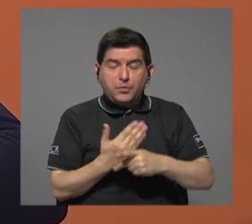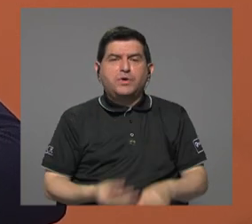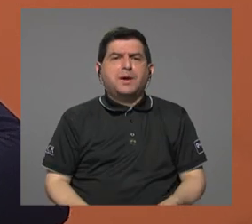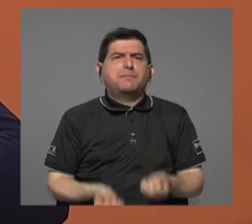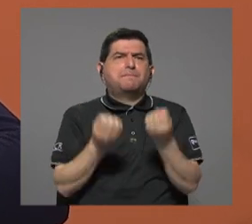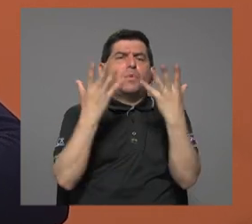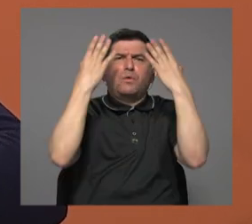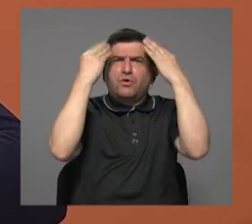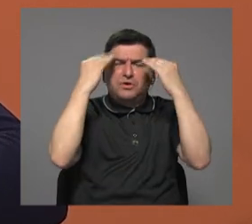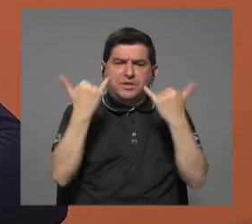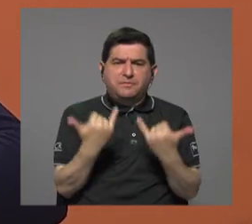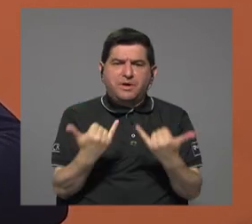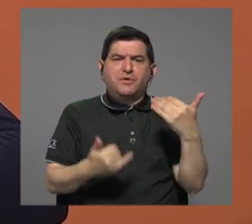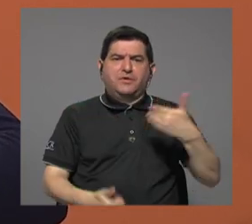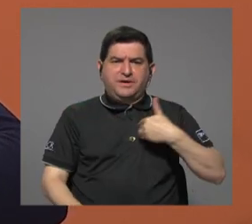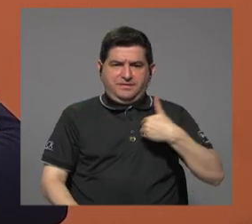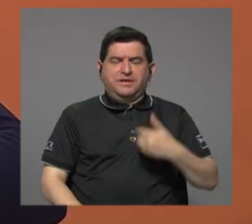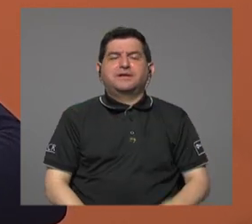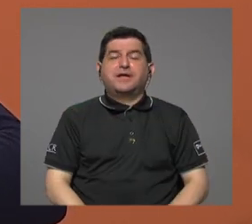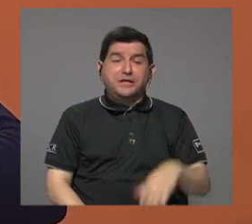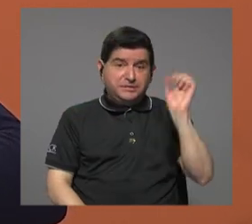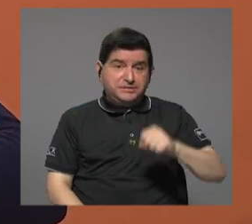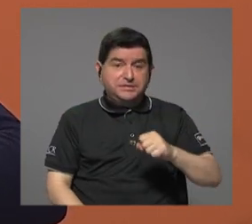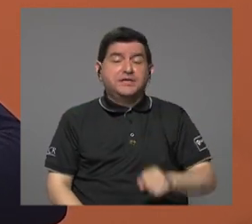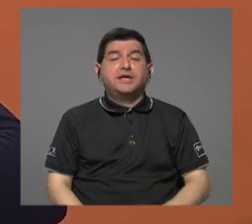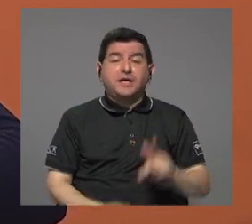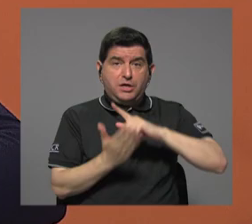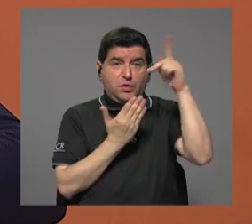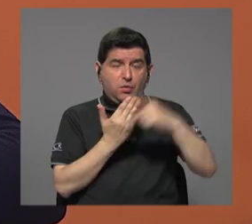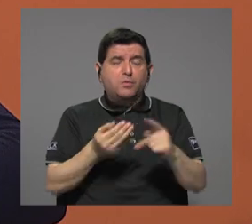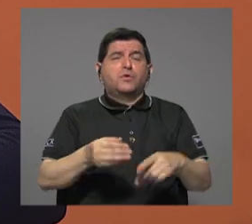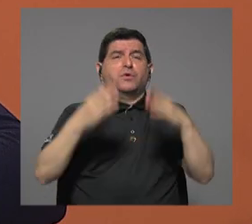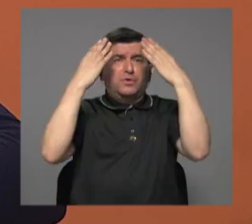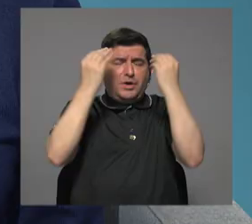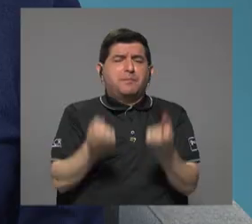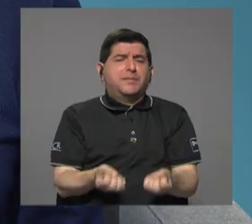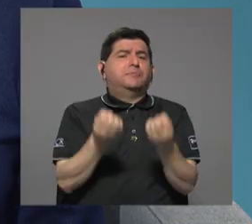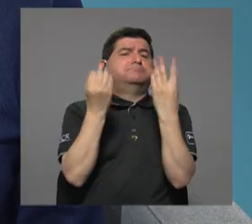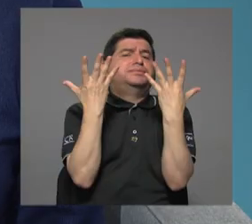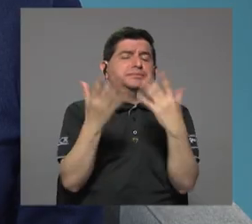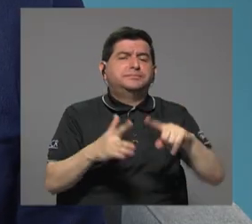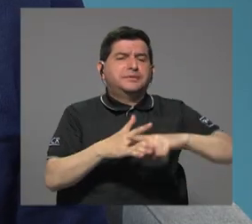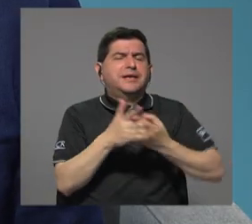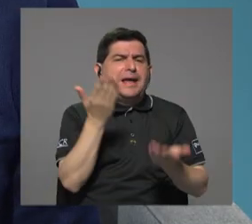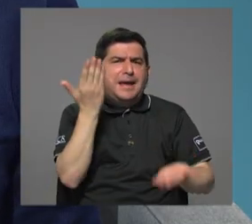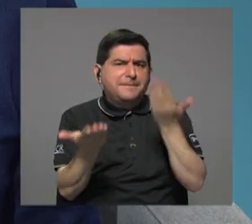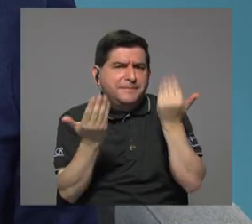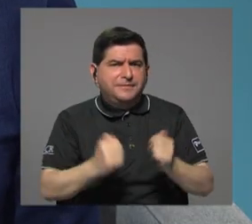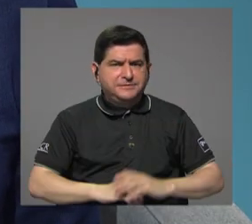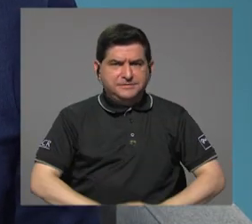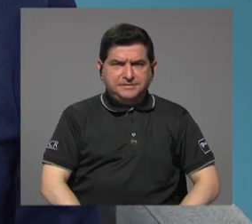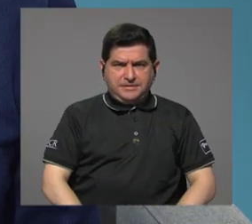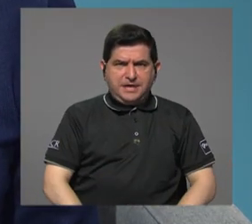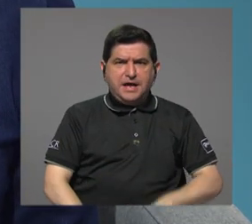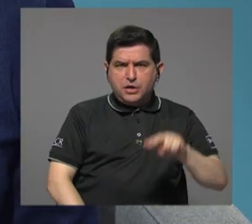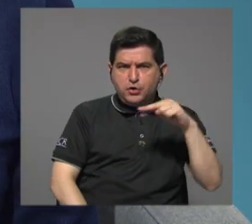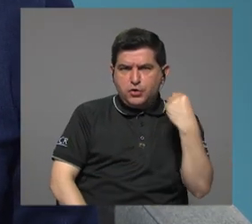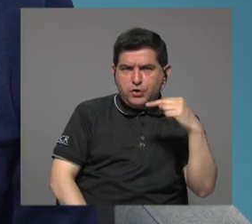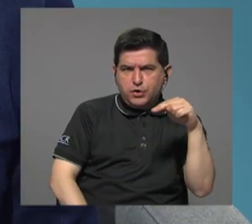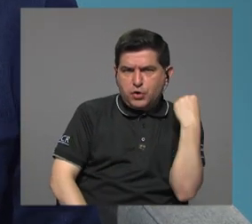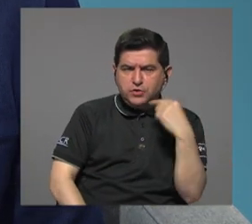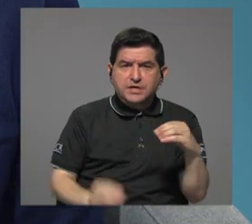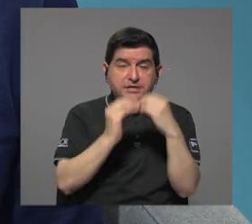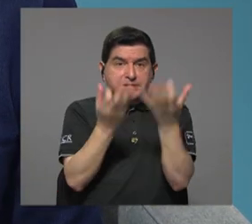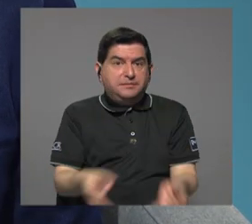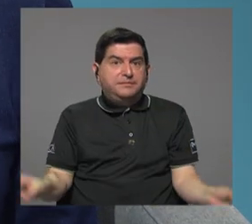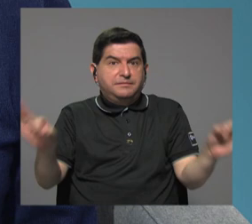información que tenemos en esta semana un programa lleno de información empezar con quizás una de las noticias de